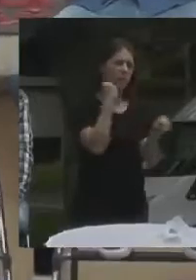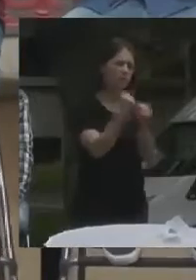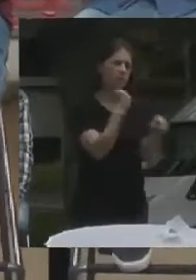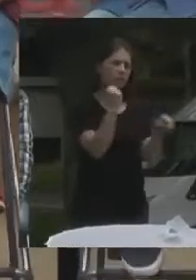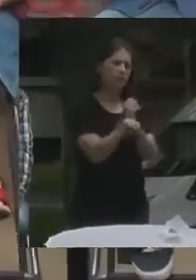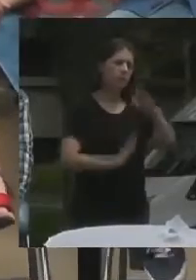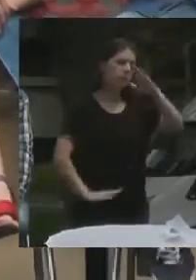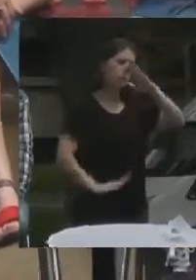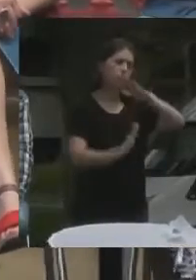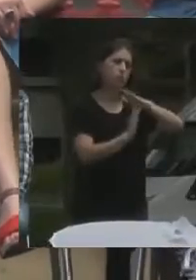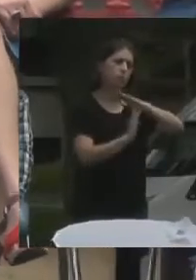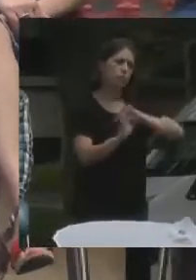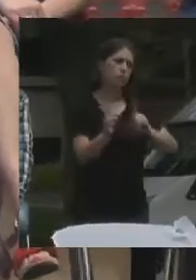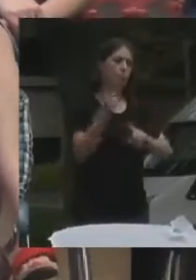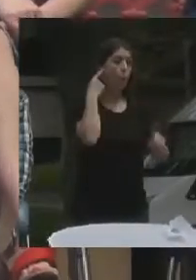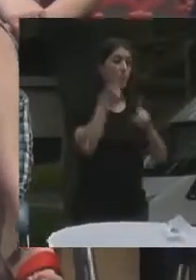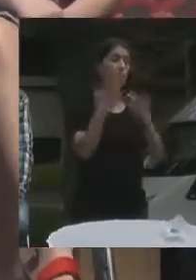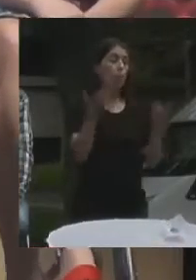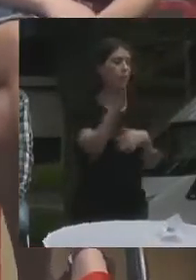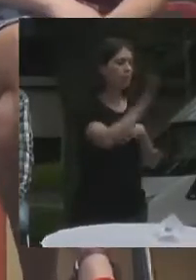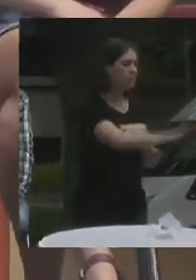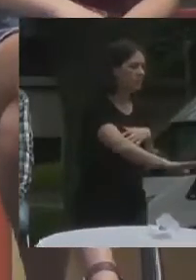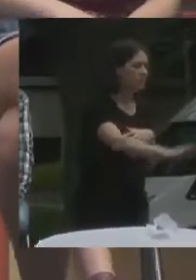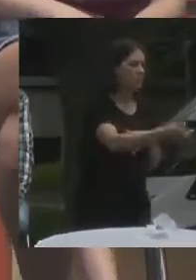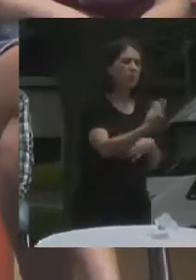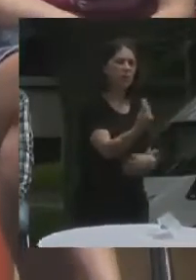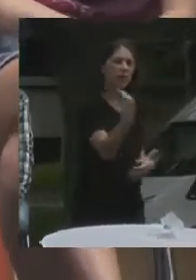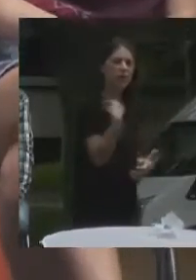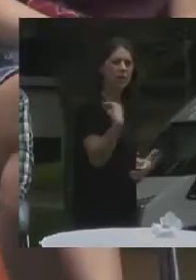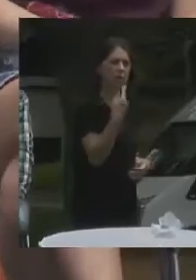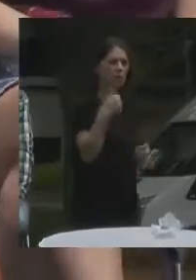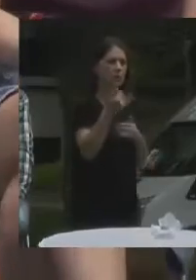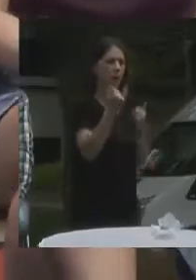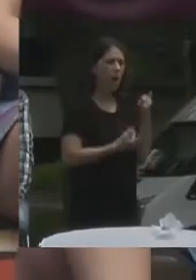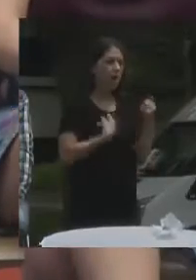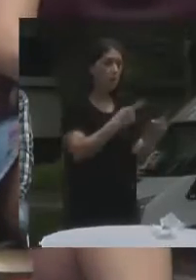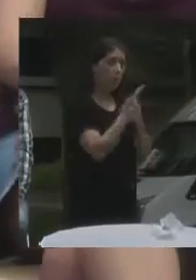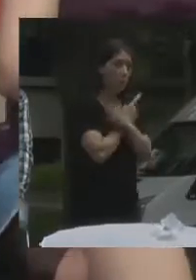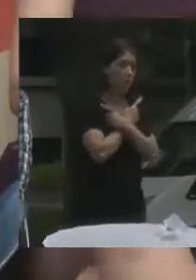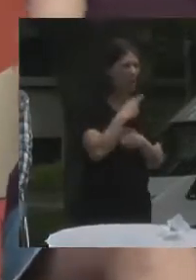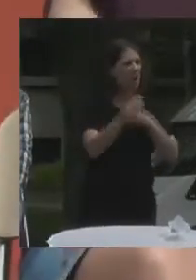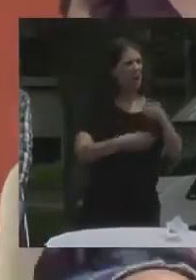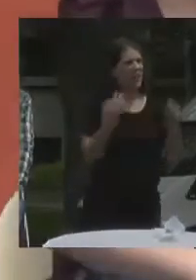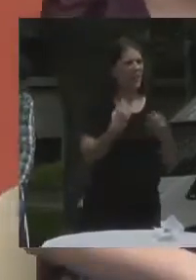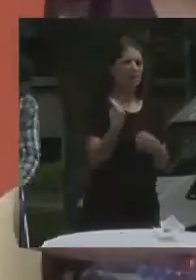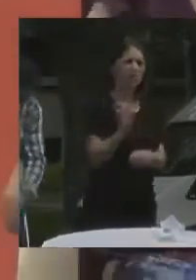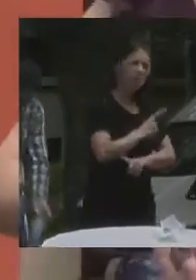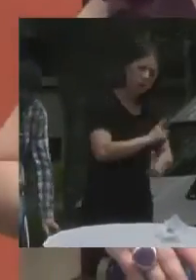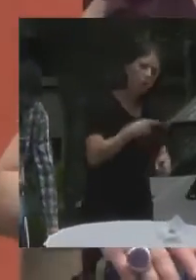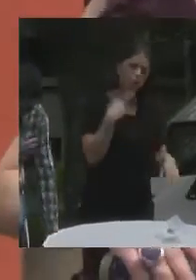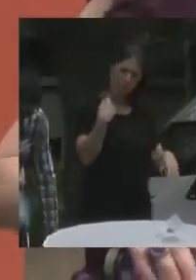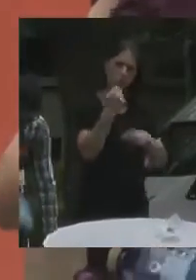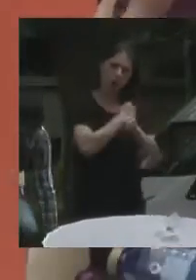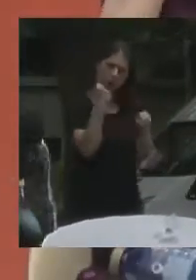día para que os meniños do noso país non nos pregunten por que vamos facer co paro, e que nos pregunten que vamos facer